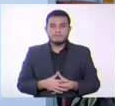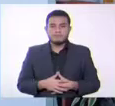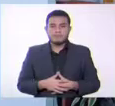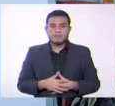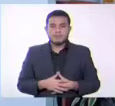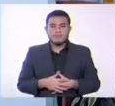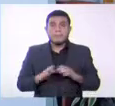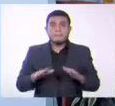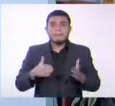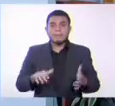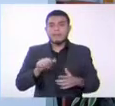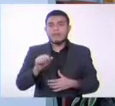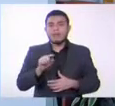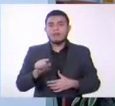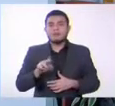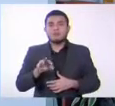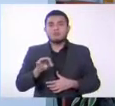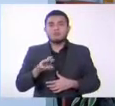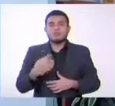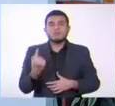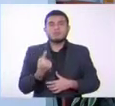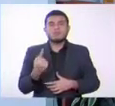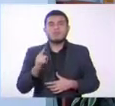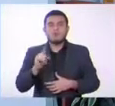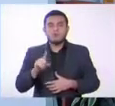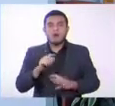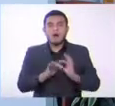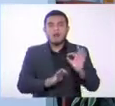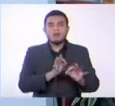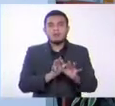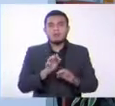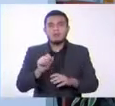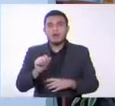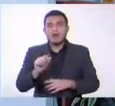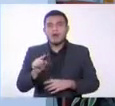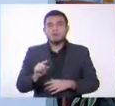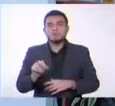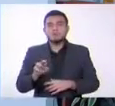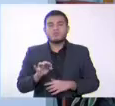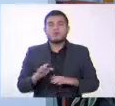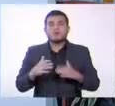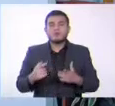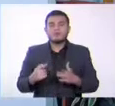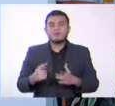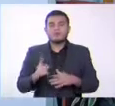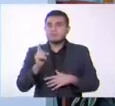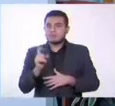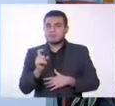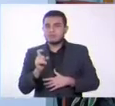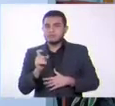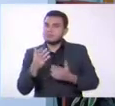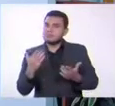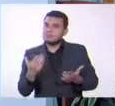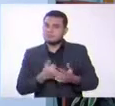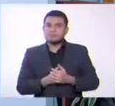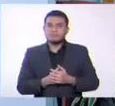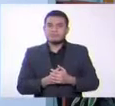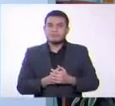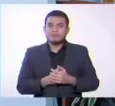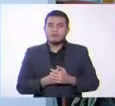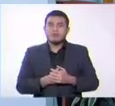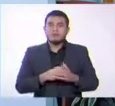Para el azufre, solo tenemos un átomo de azufre con carga X. Entonces,